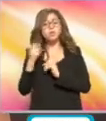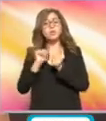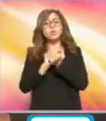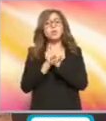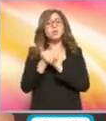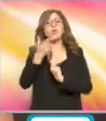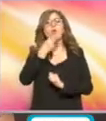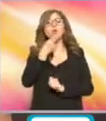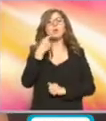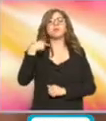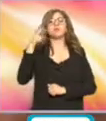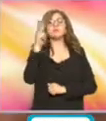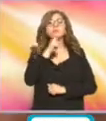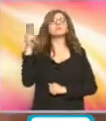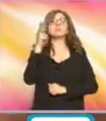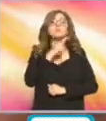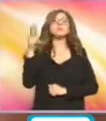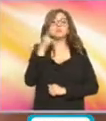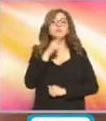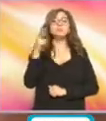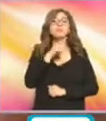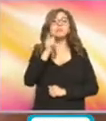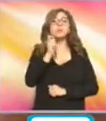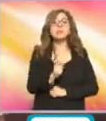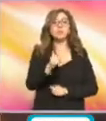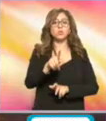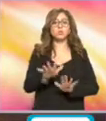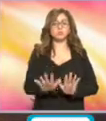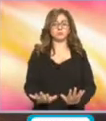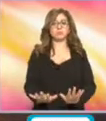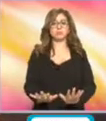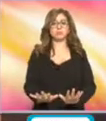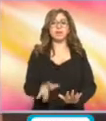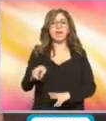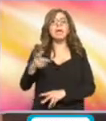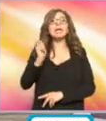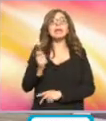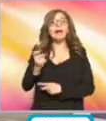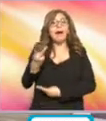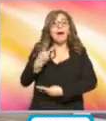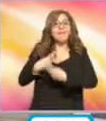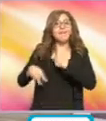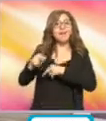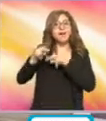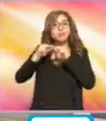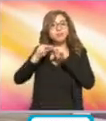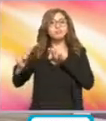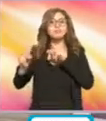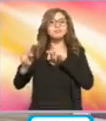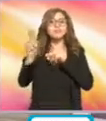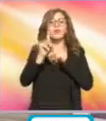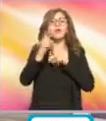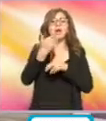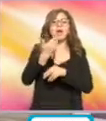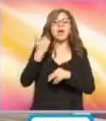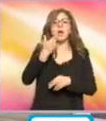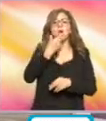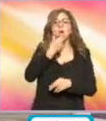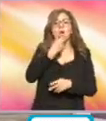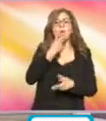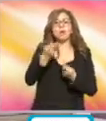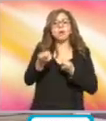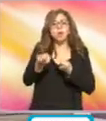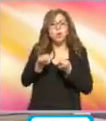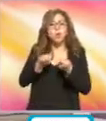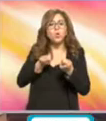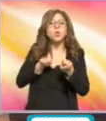el hombre empieza a jadear, para. Eso quiere decir que ahí viene la eyaculación. Entonces, ¿cómo podemos aprender a que el hombre empiece a tener este control y